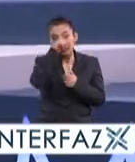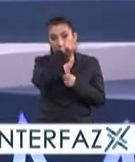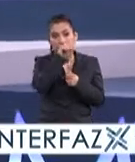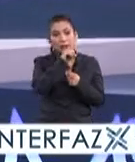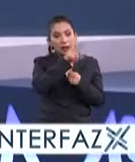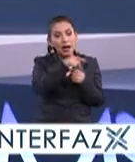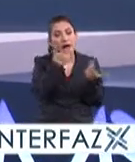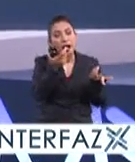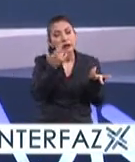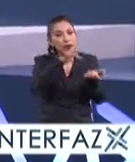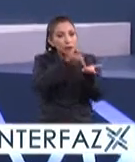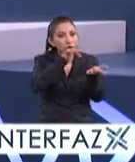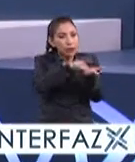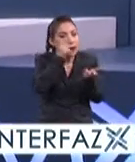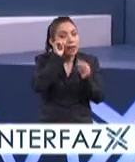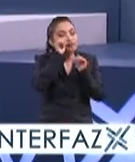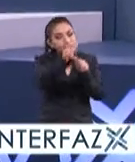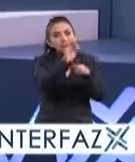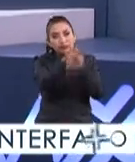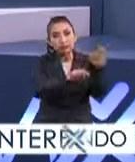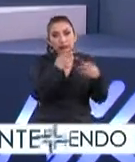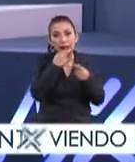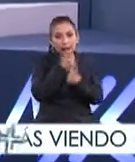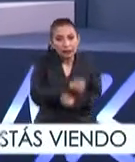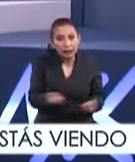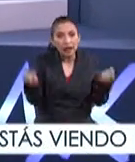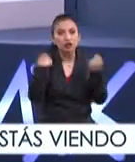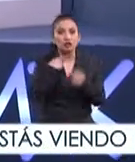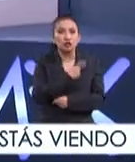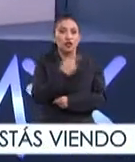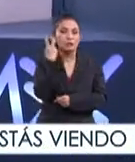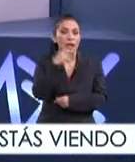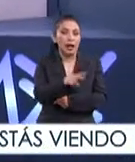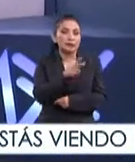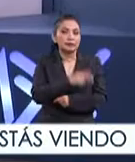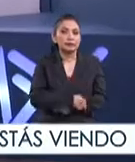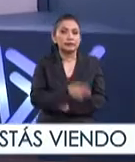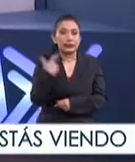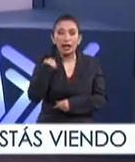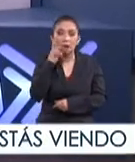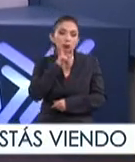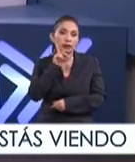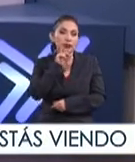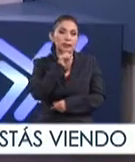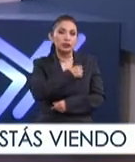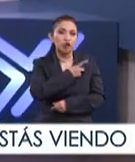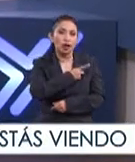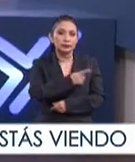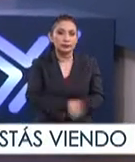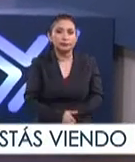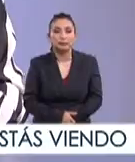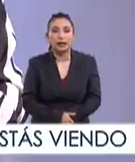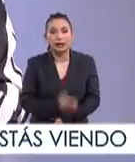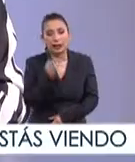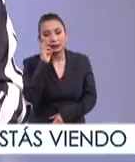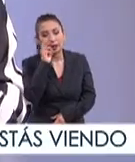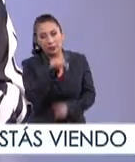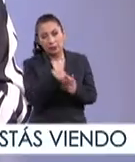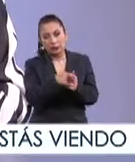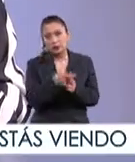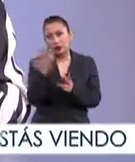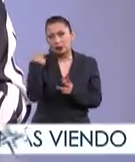algunos mecanismos para poder atender a estos niños no acompañados, menores no acompañados y a las mujeres también. Así es, la crisis